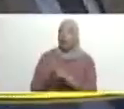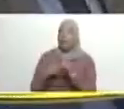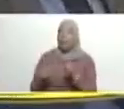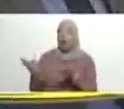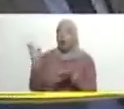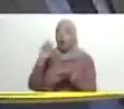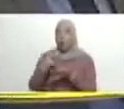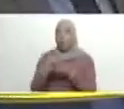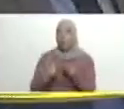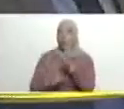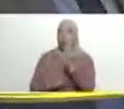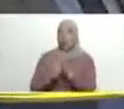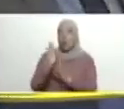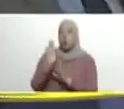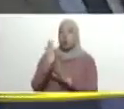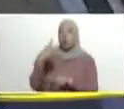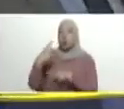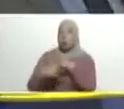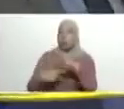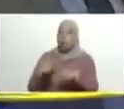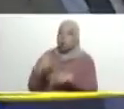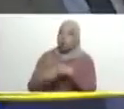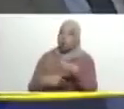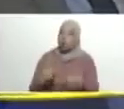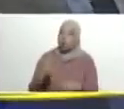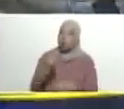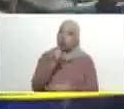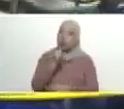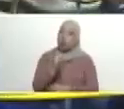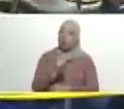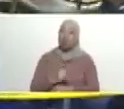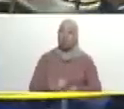volver a aumentar debido a la reducción de producción que se han anunciado.